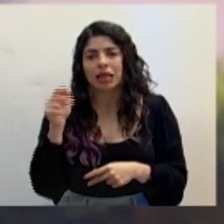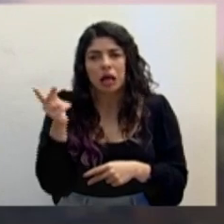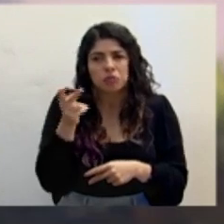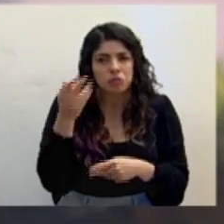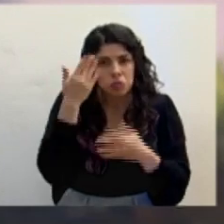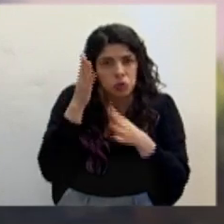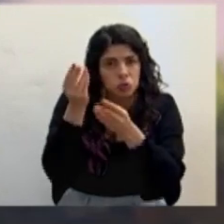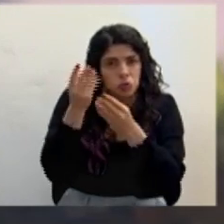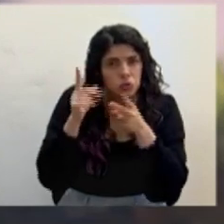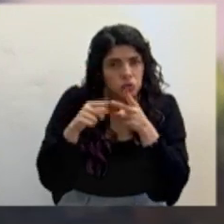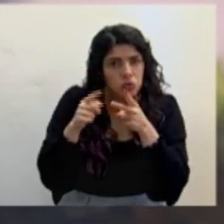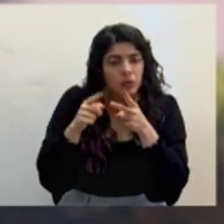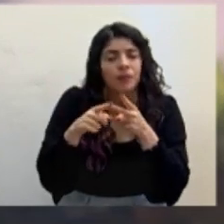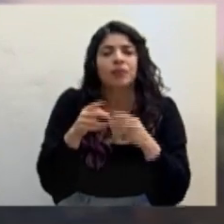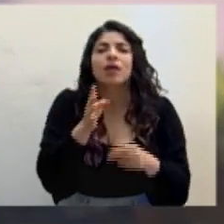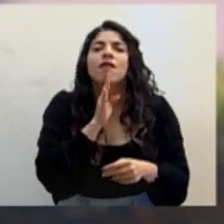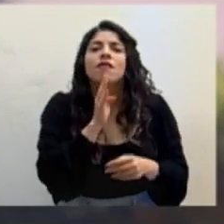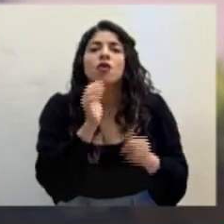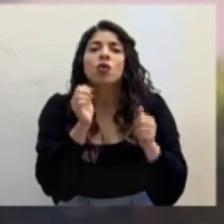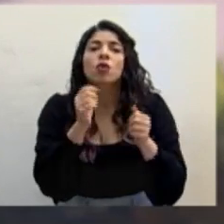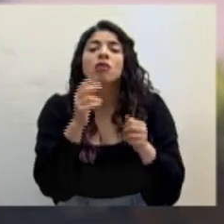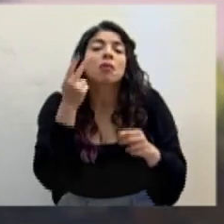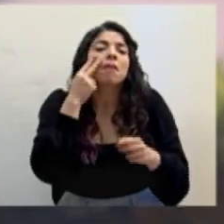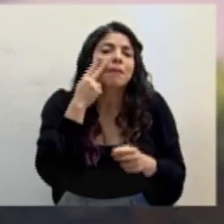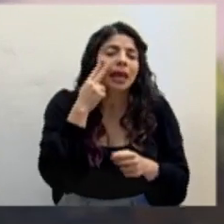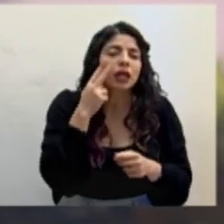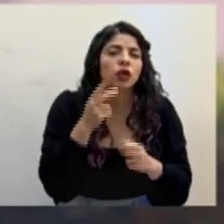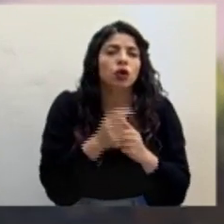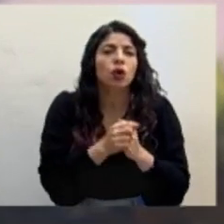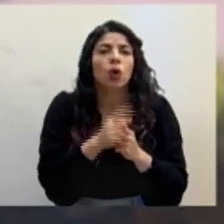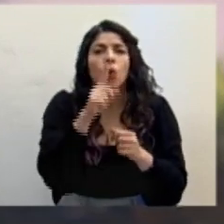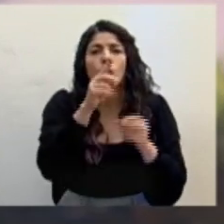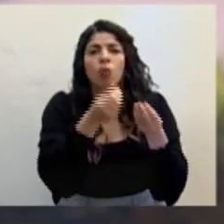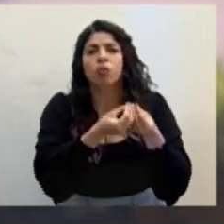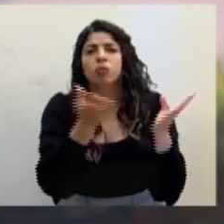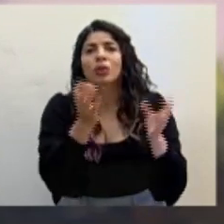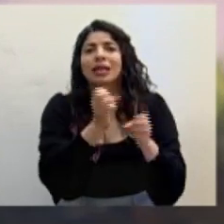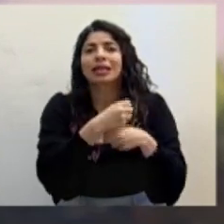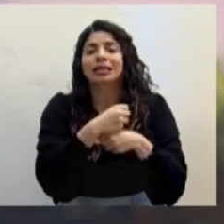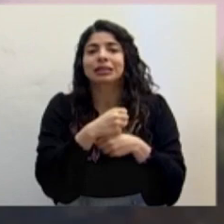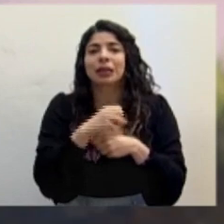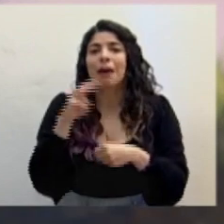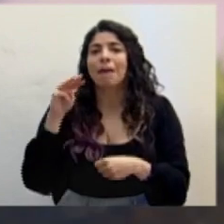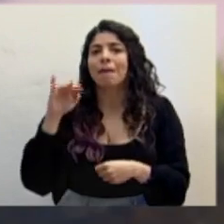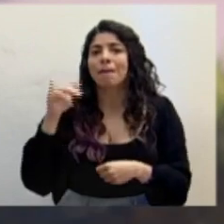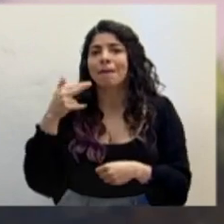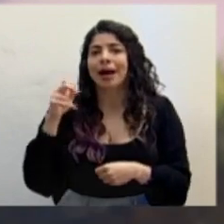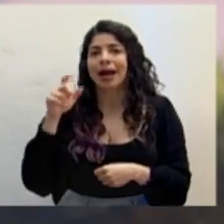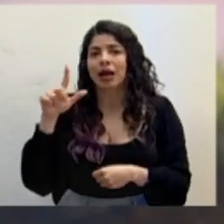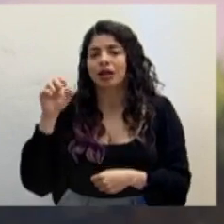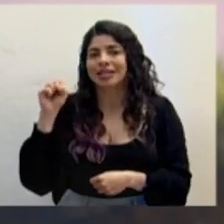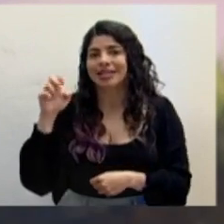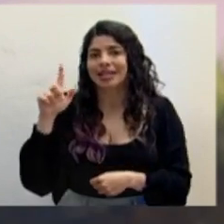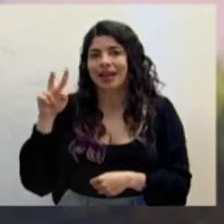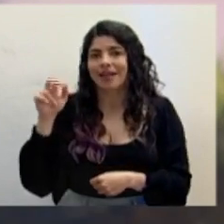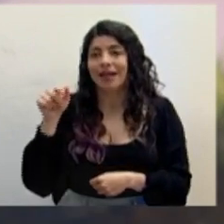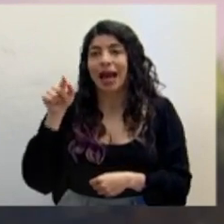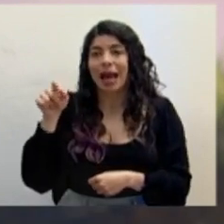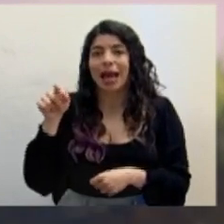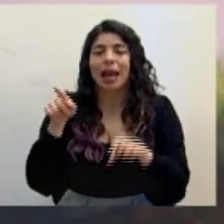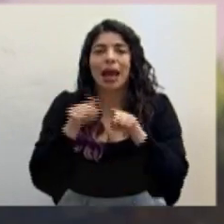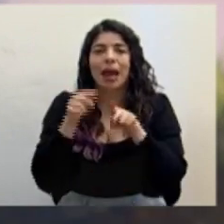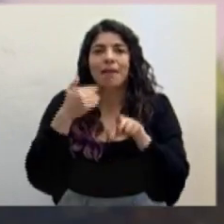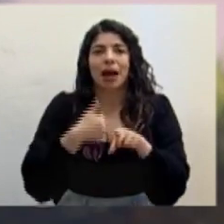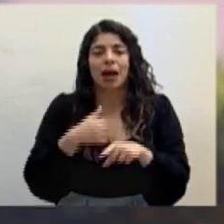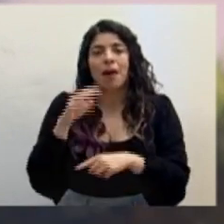colaborar. Estábamos viendo una publicación que hizo don Michael Selva. Él es hermano de Manuel Selva,